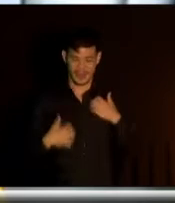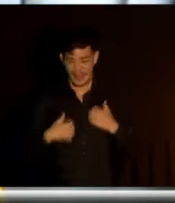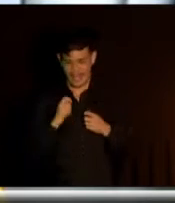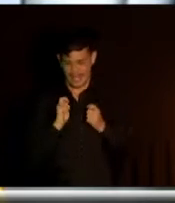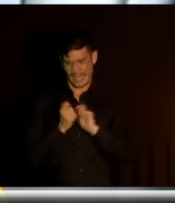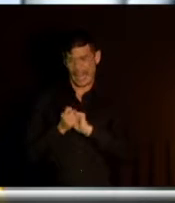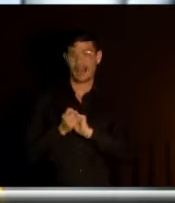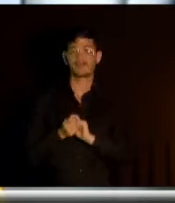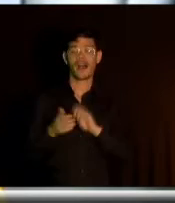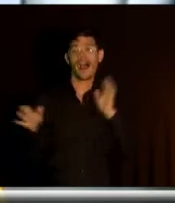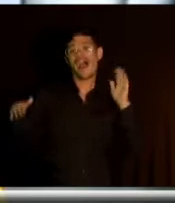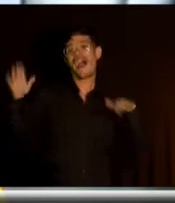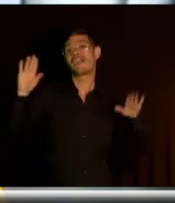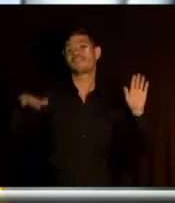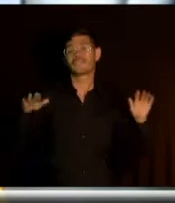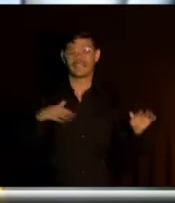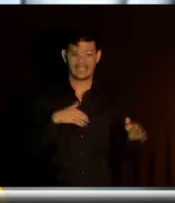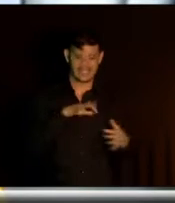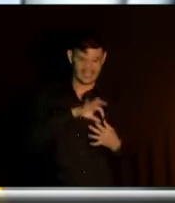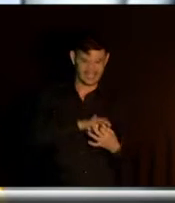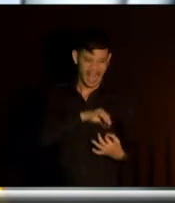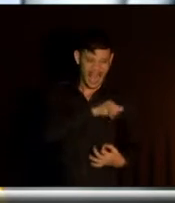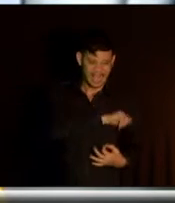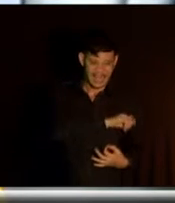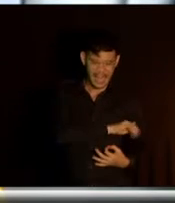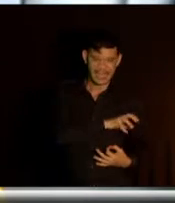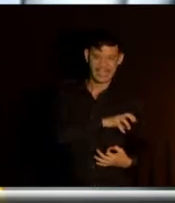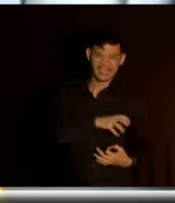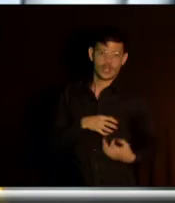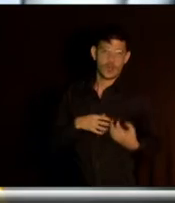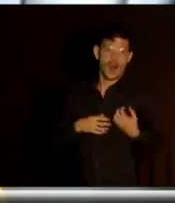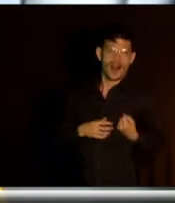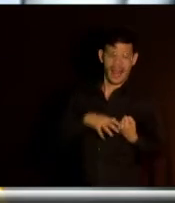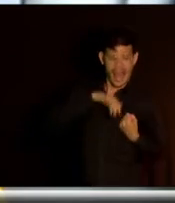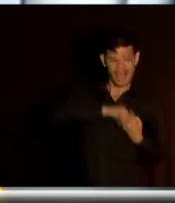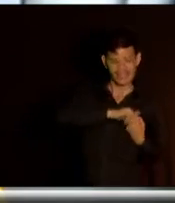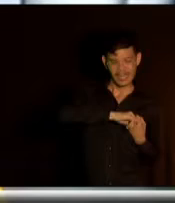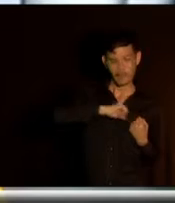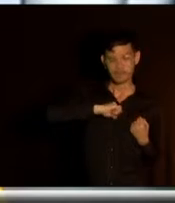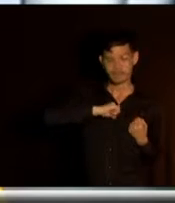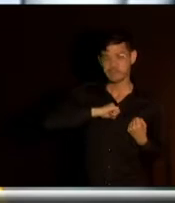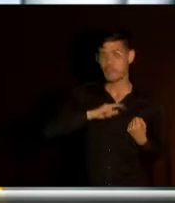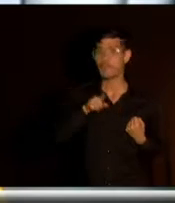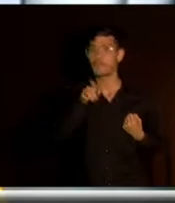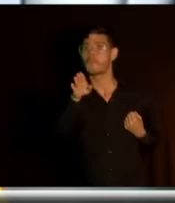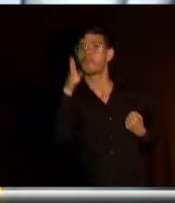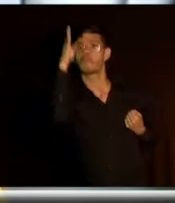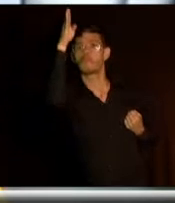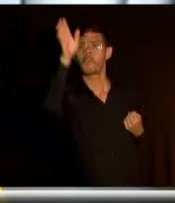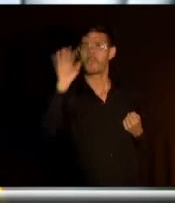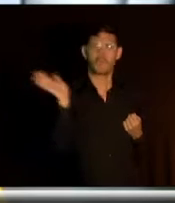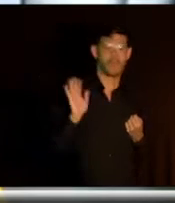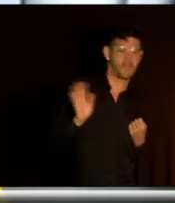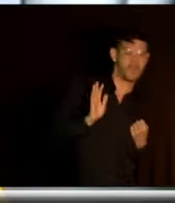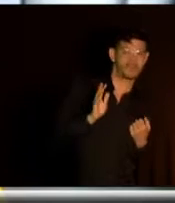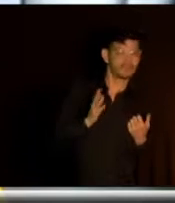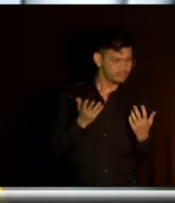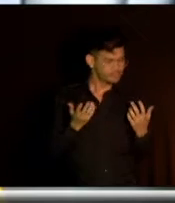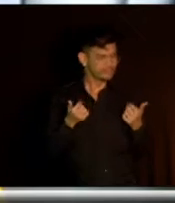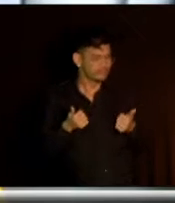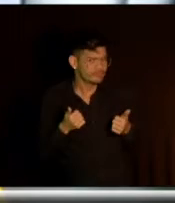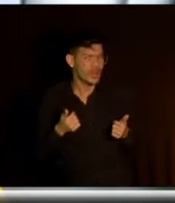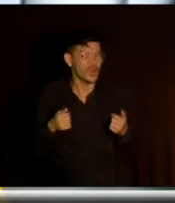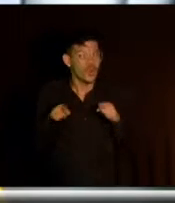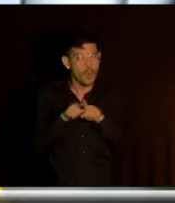tiene y no ven lo que pues, se puede alcanzar y mejorar. Entonces, qué bueno que hoy estemos viviendo un espacio tan importante como el que se está